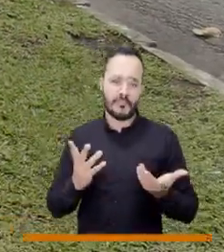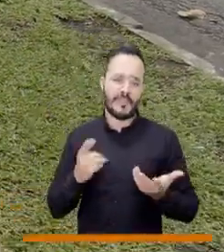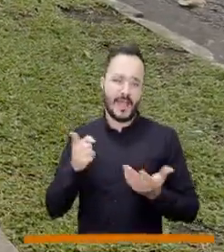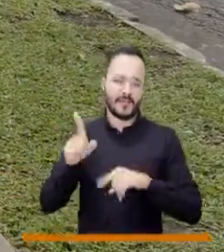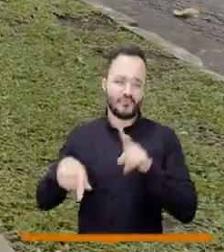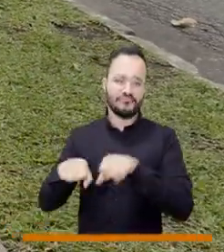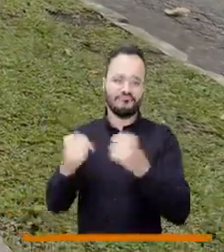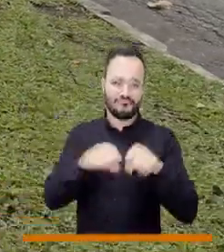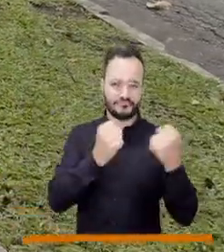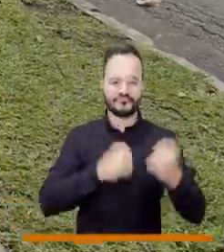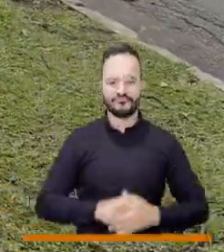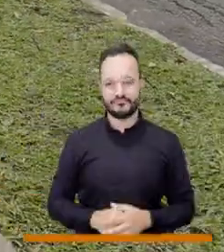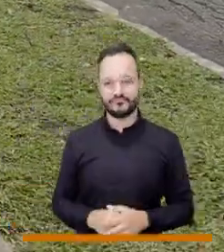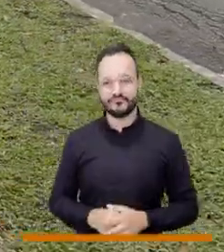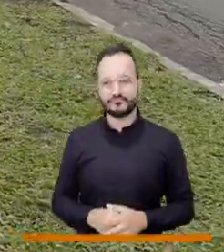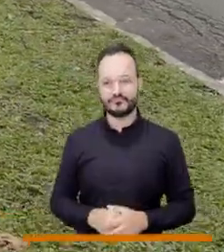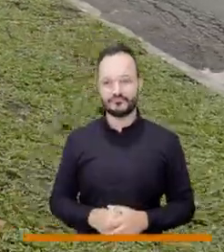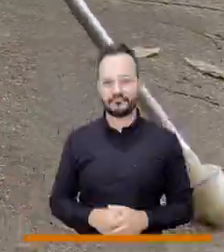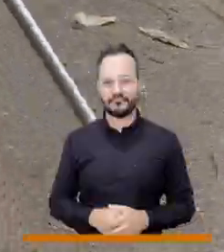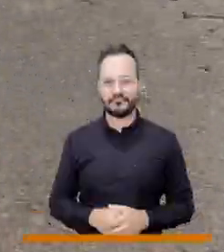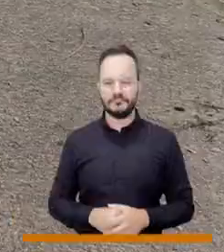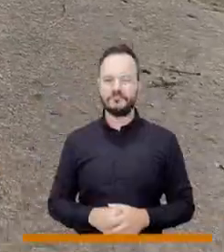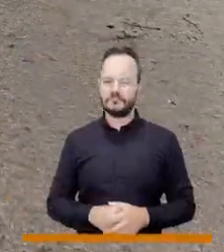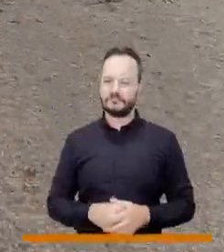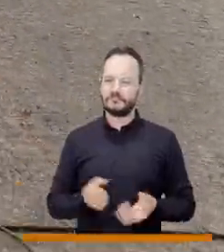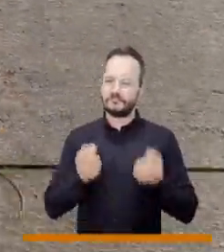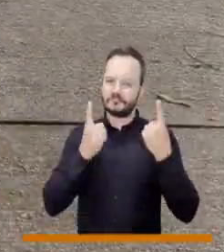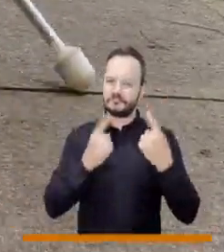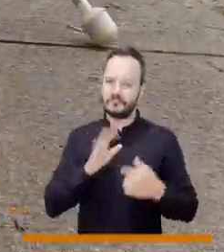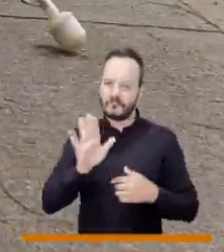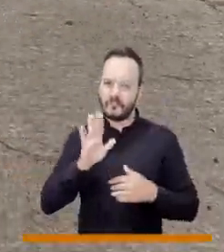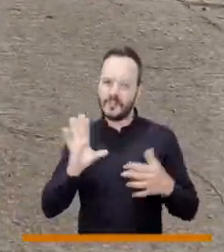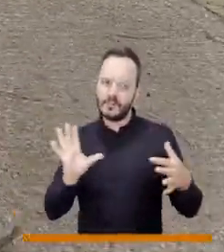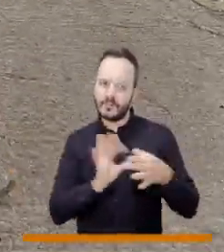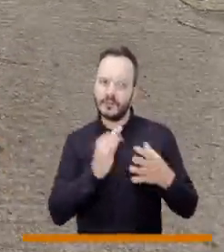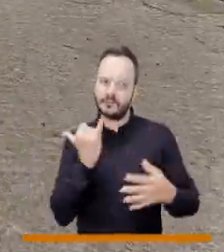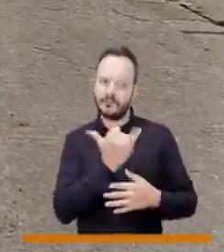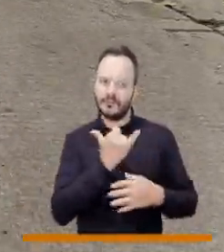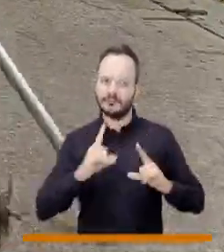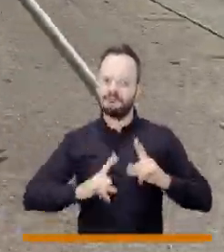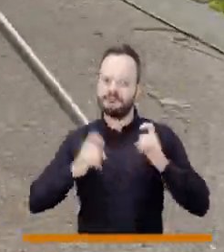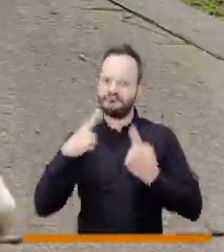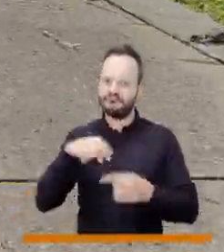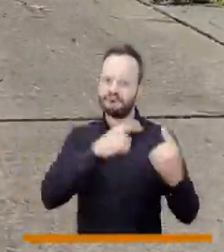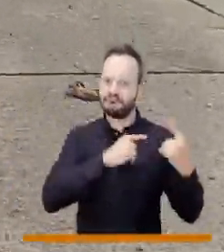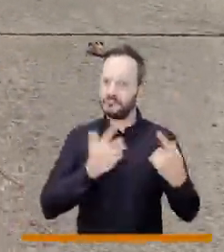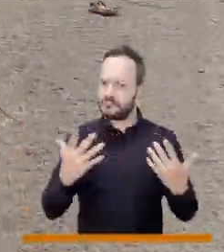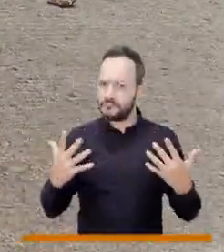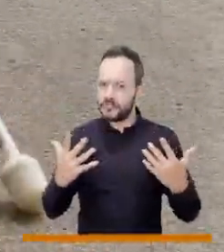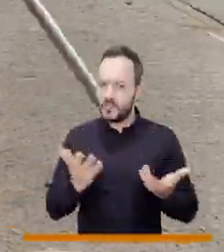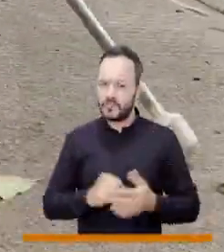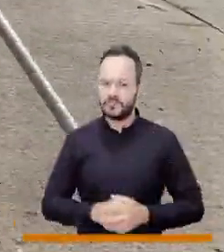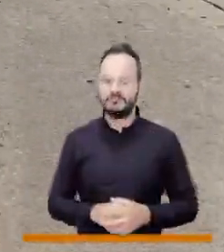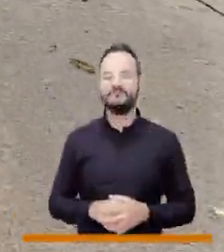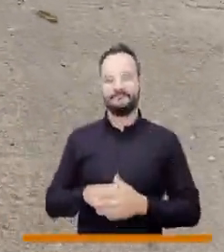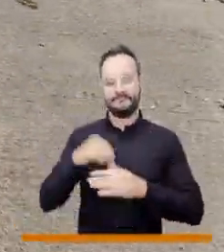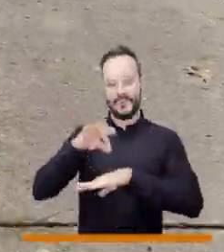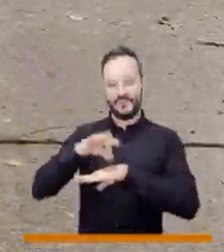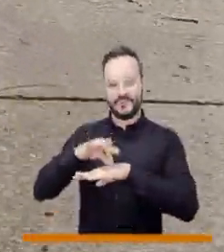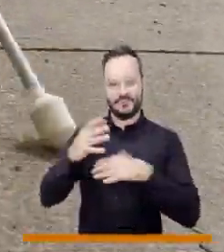que que lo necesita o que no puede ver pues el semáforo como tal Y cómo se están integrando ustedes con el tema del